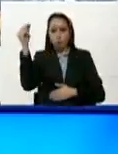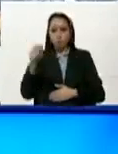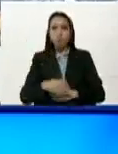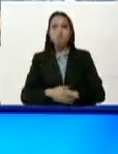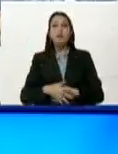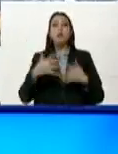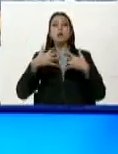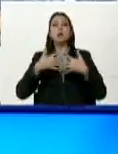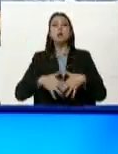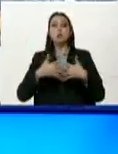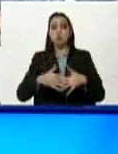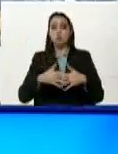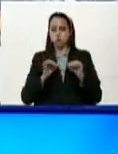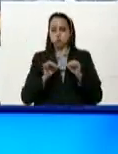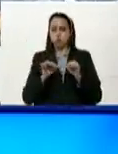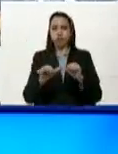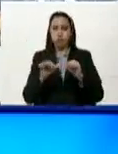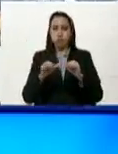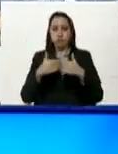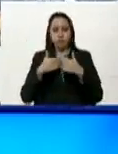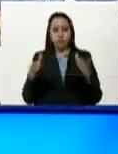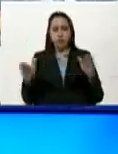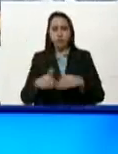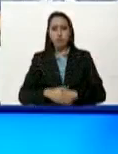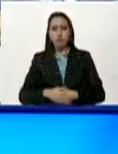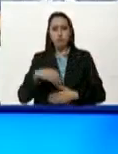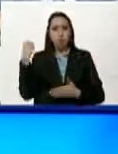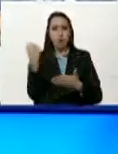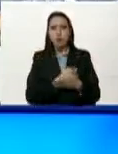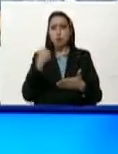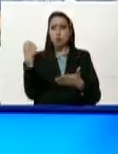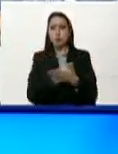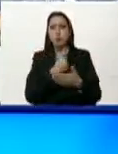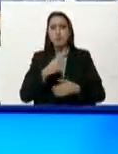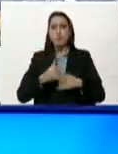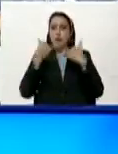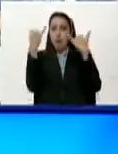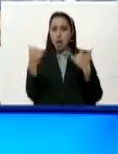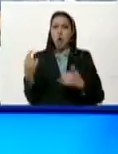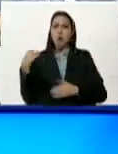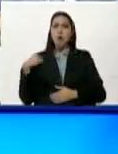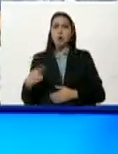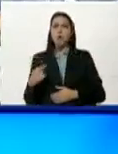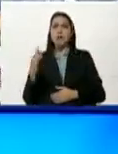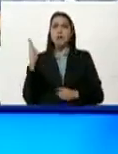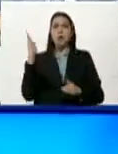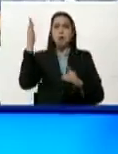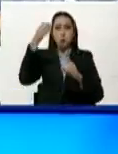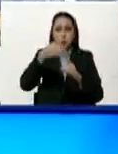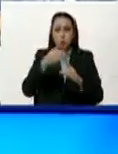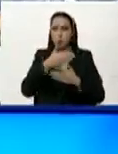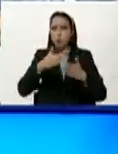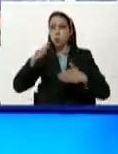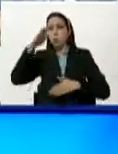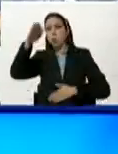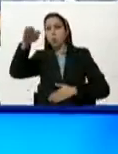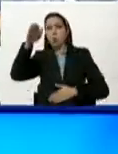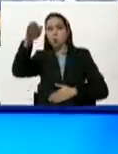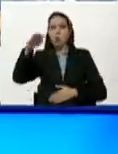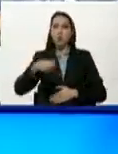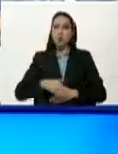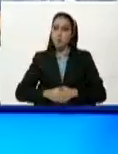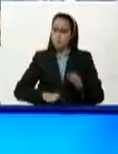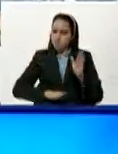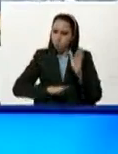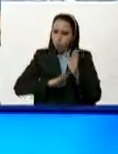industrias que se mantuvieron en resistencia hoy tiene en el horizonte abierto hacia el futuro para el